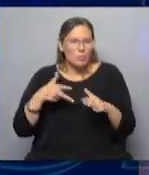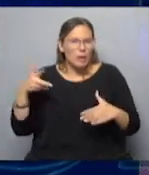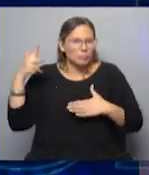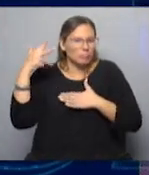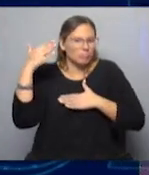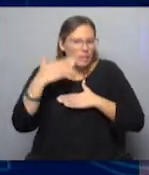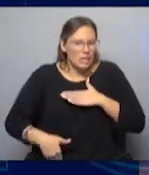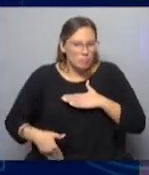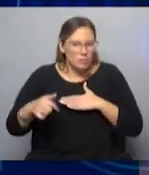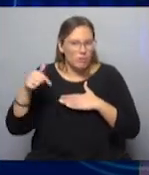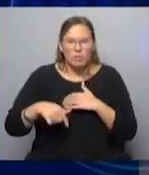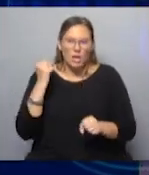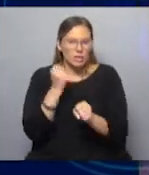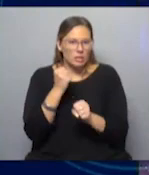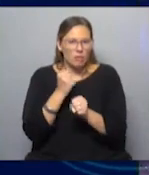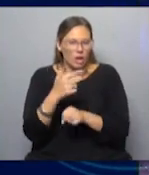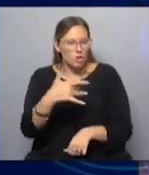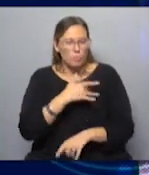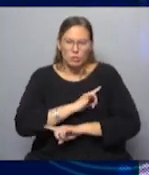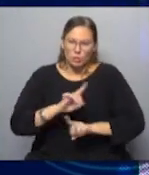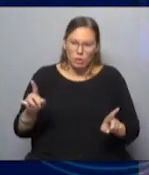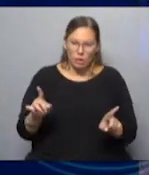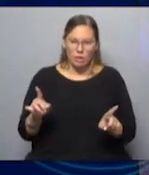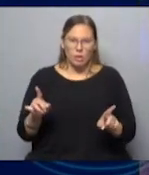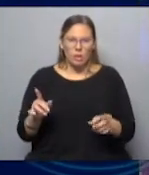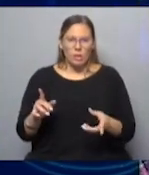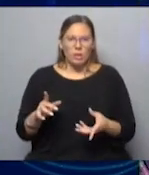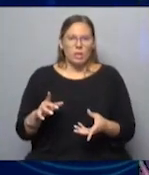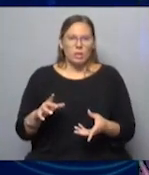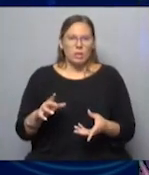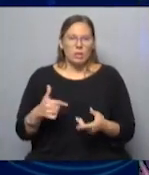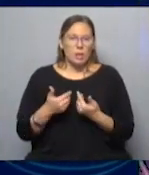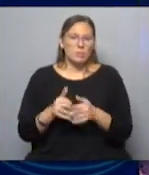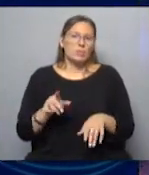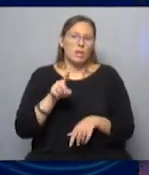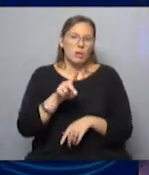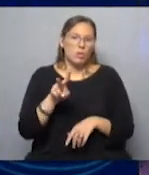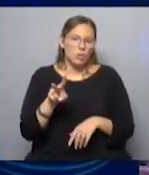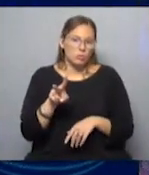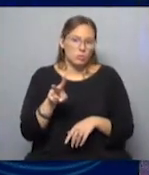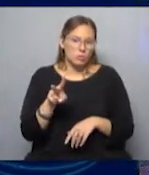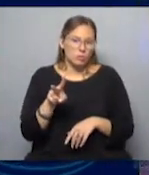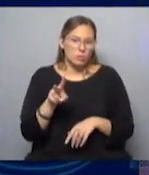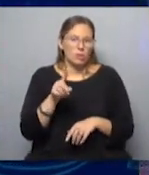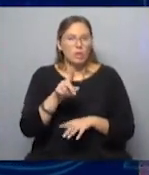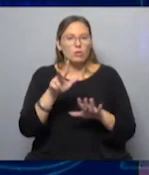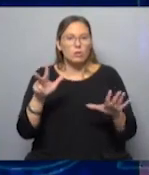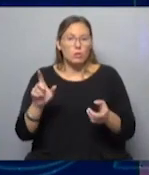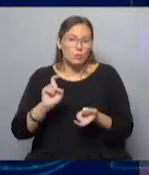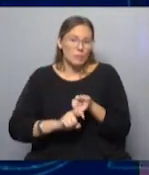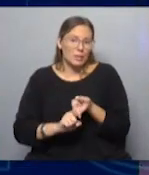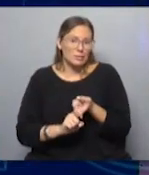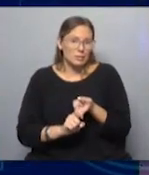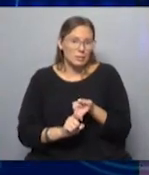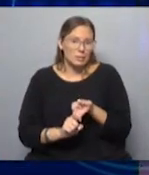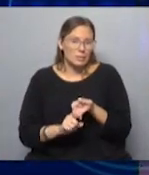vine a inaugurar a mí no se me toca y bueno ya empecé a los 12 a los 18 me casé o